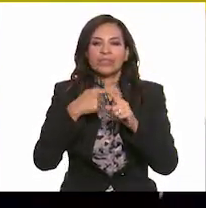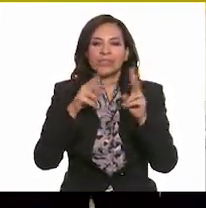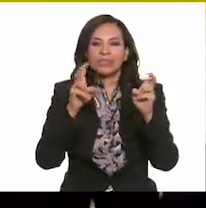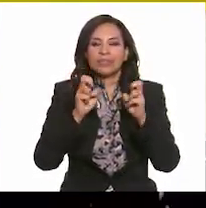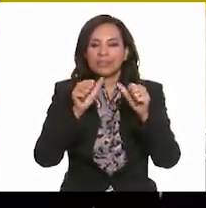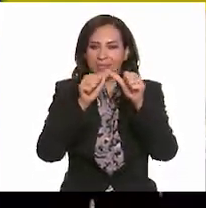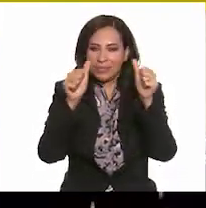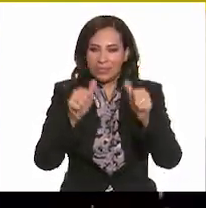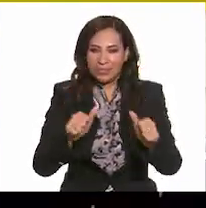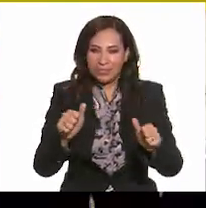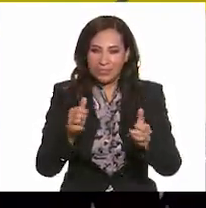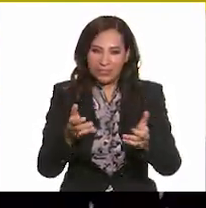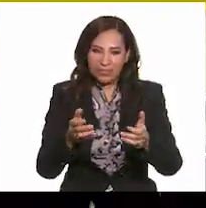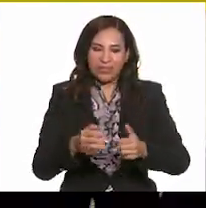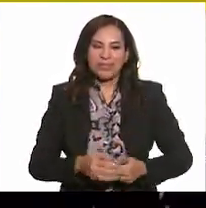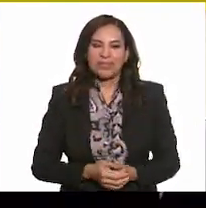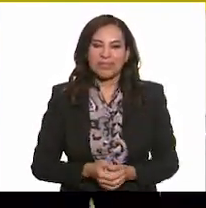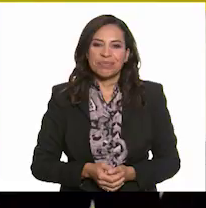de artes!